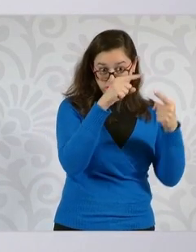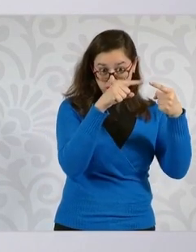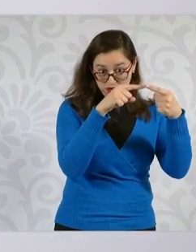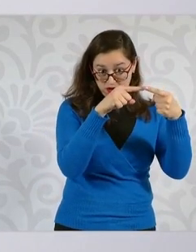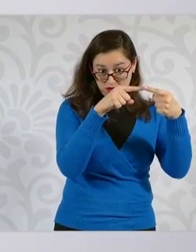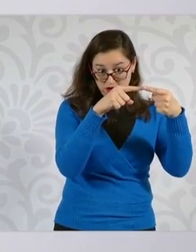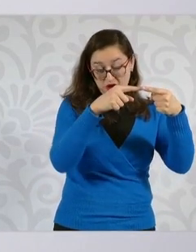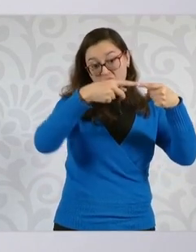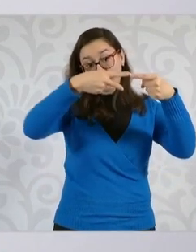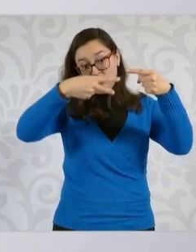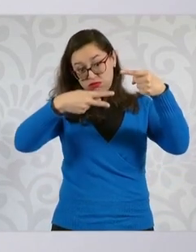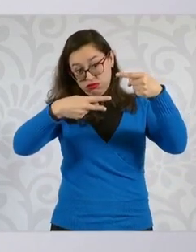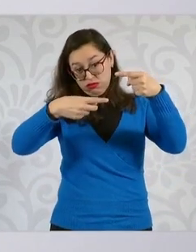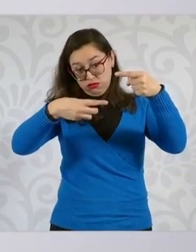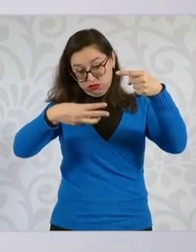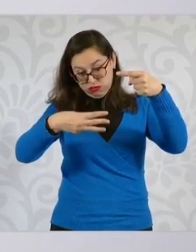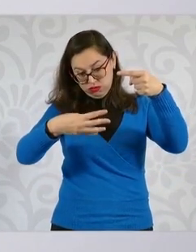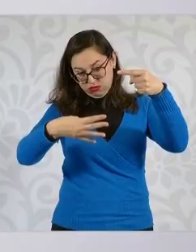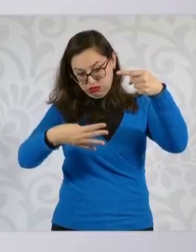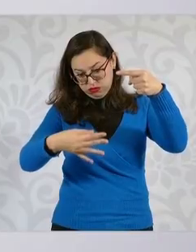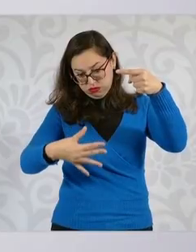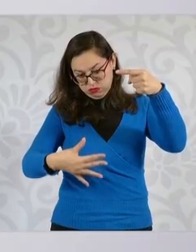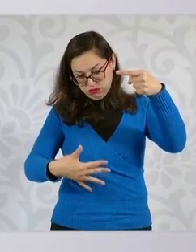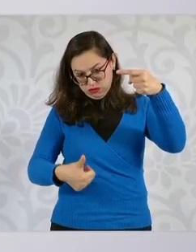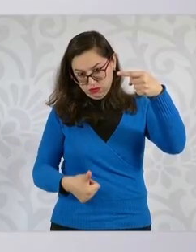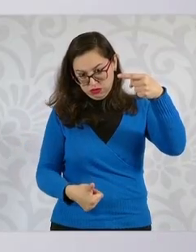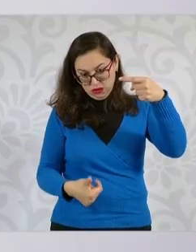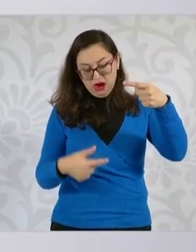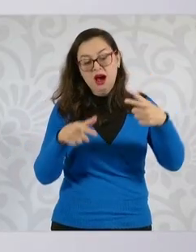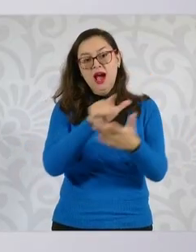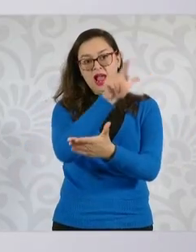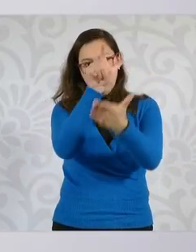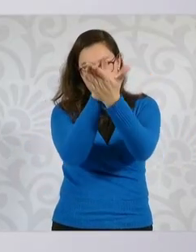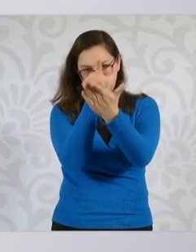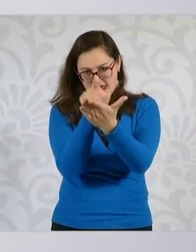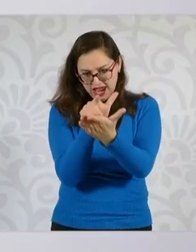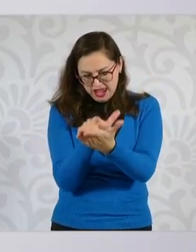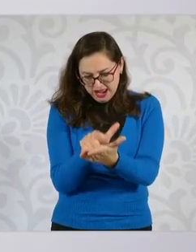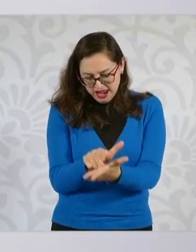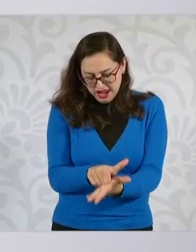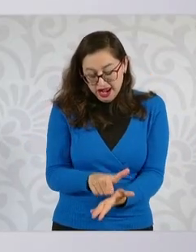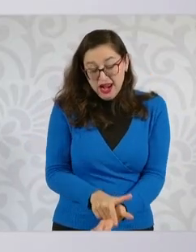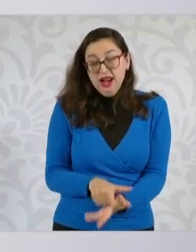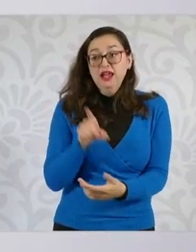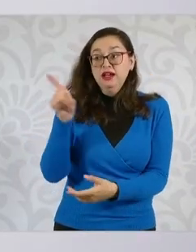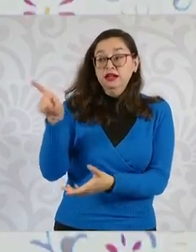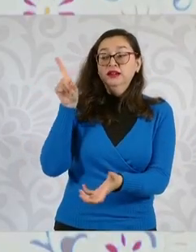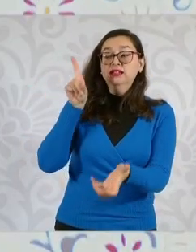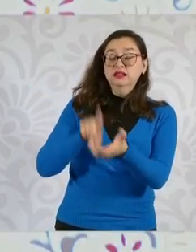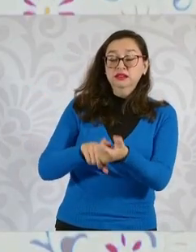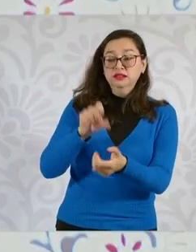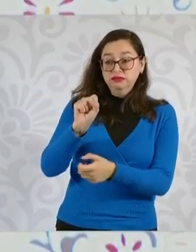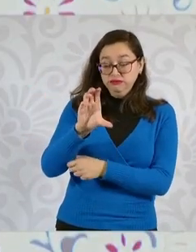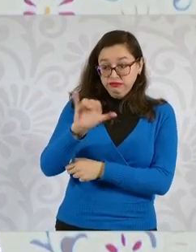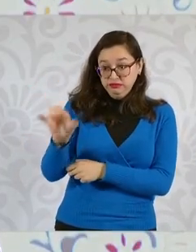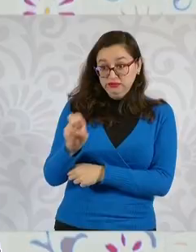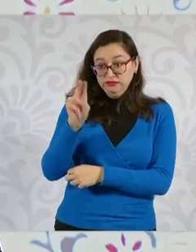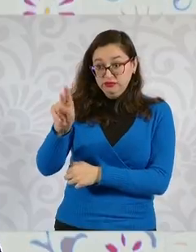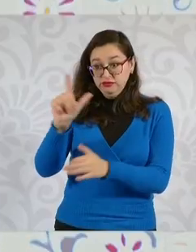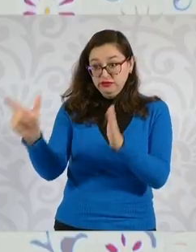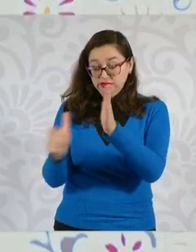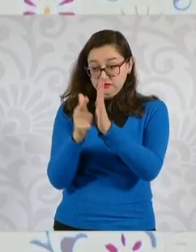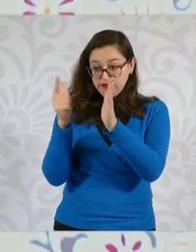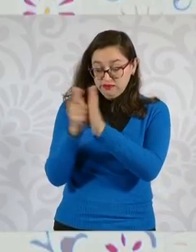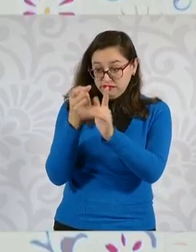Justicia para determinar además particularmente el tribunal de